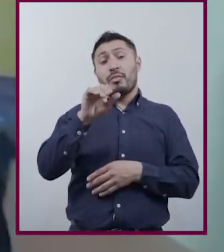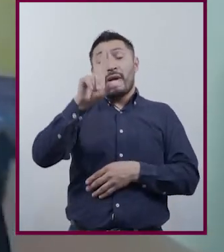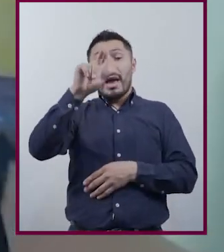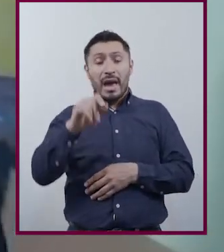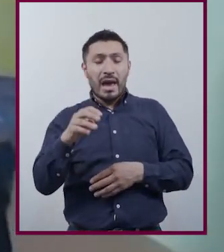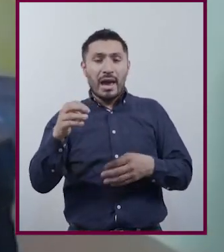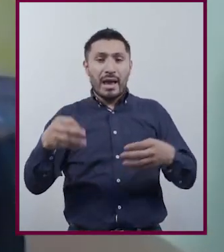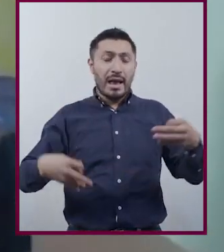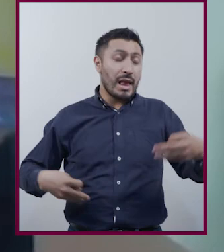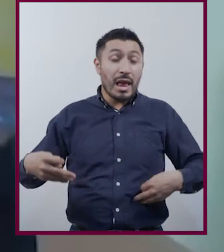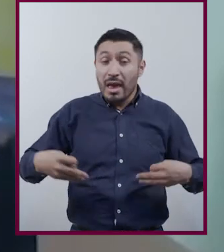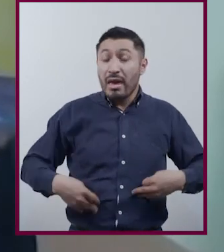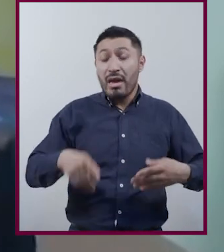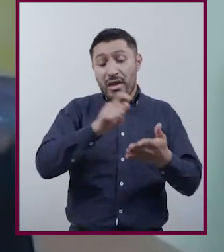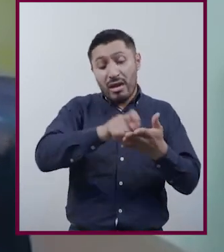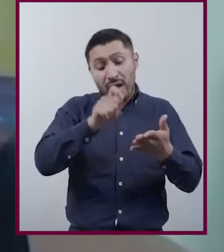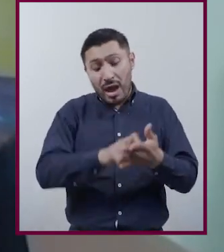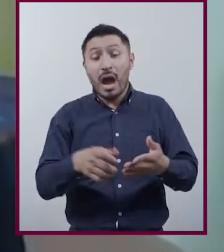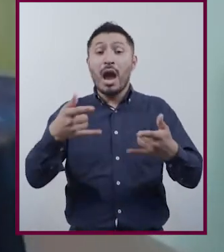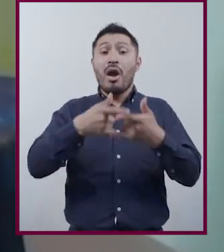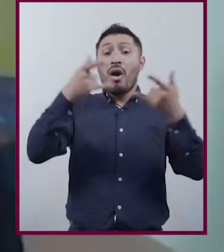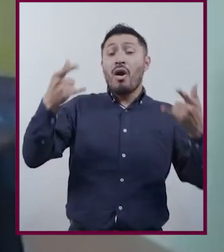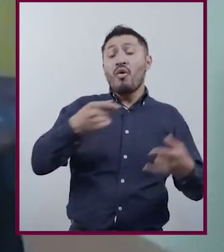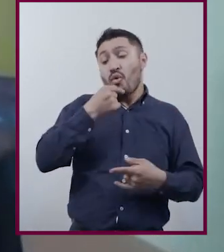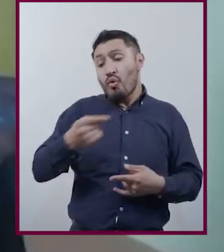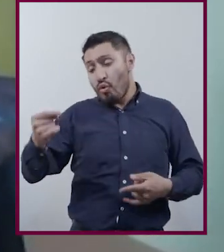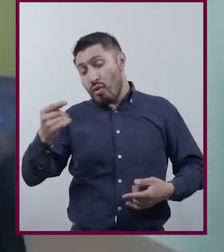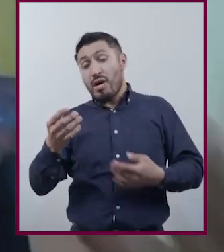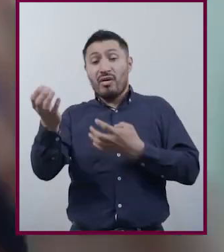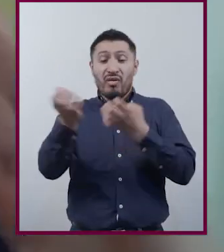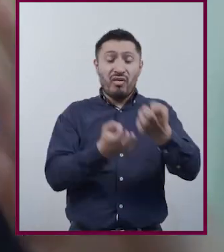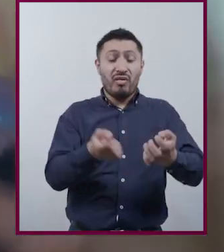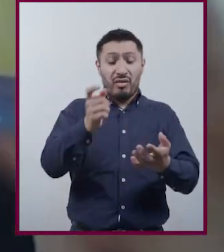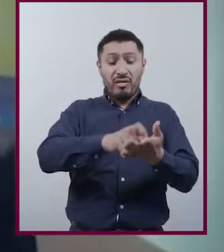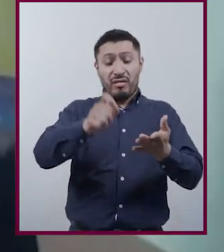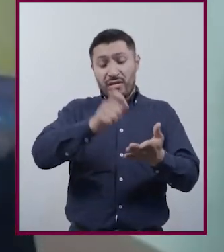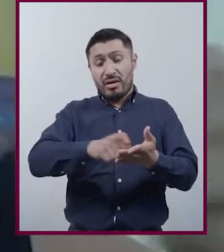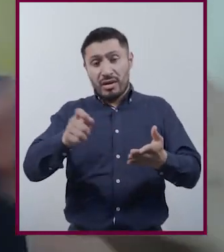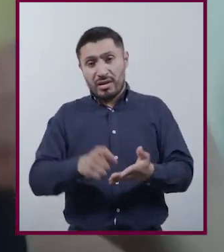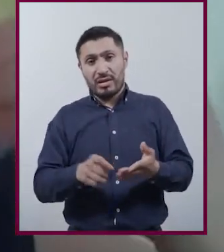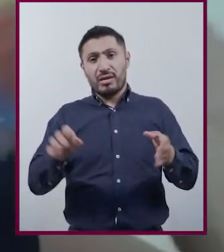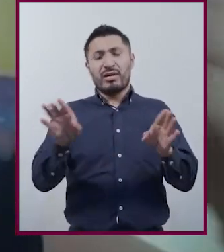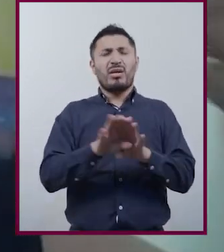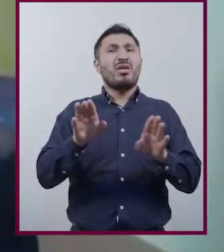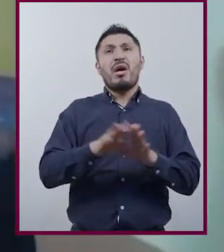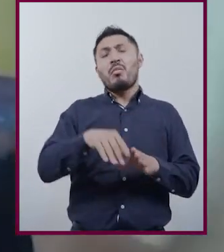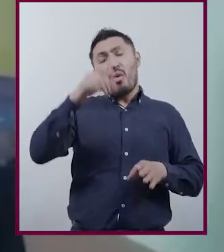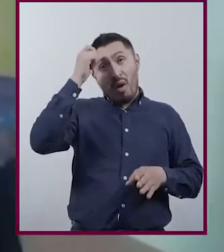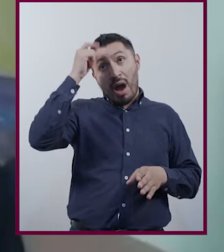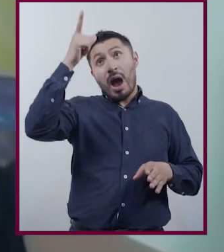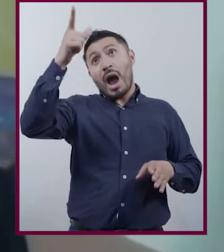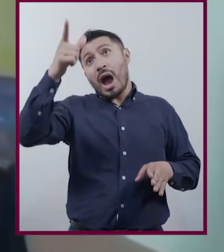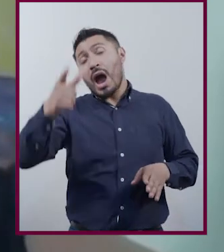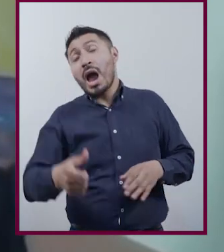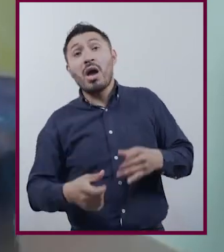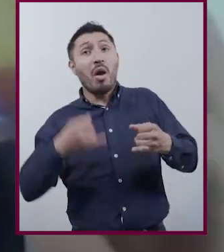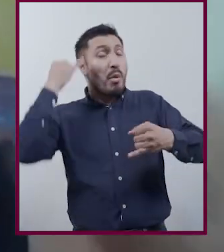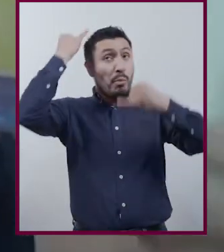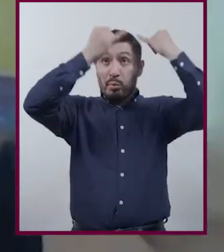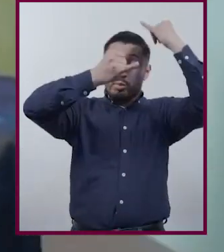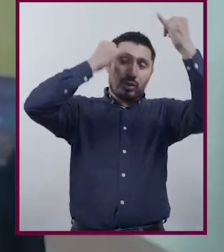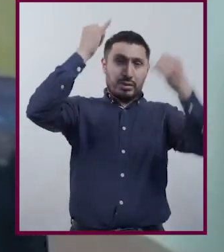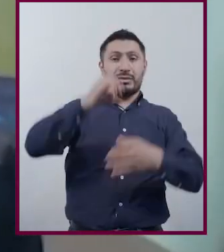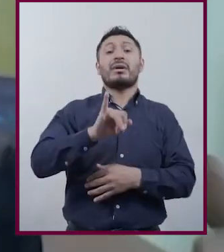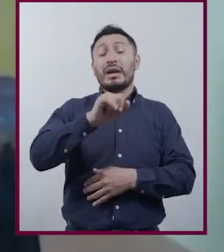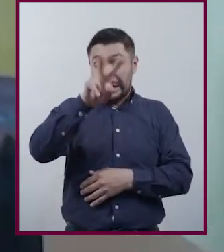las obras de teatro, en los cuentos, en los ensayos, como pura invención, como pura imaginación. Y